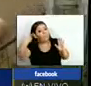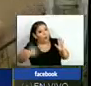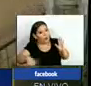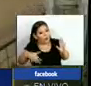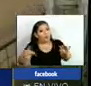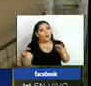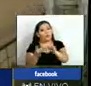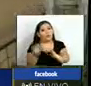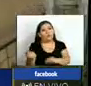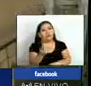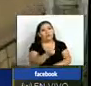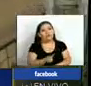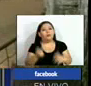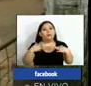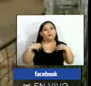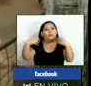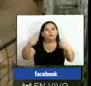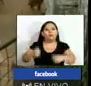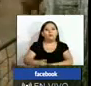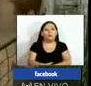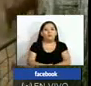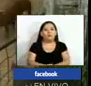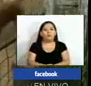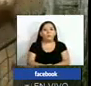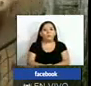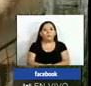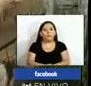para la salud humana.